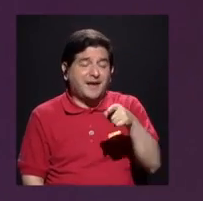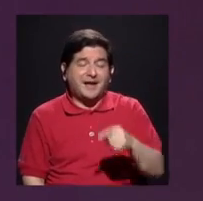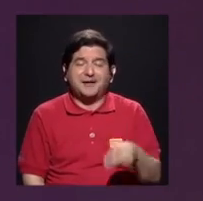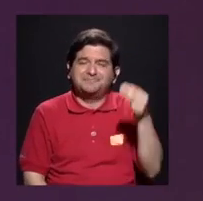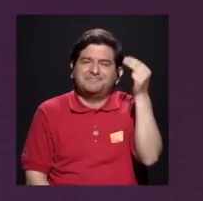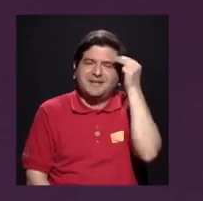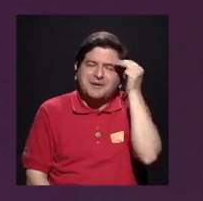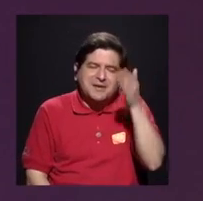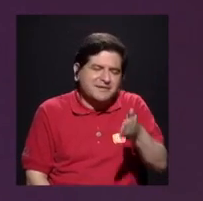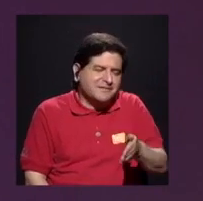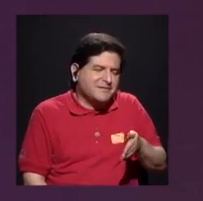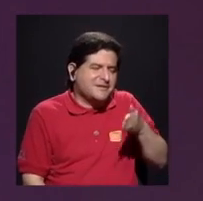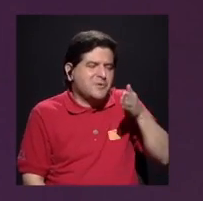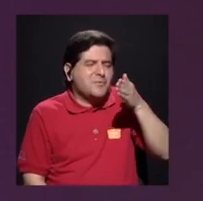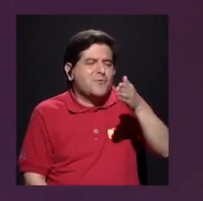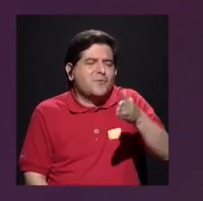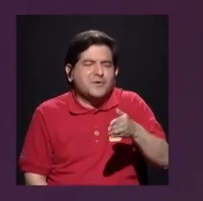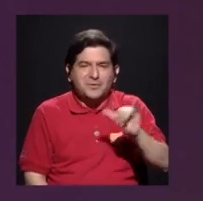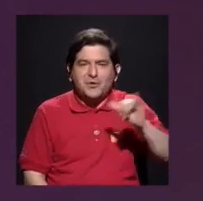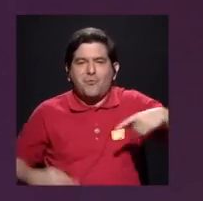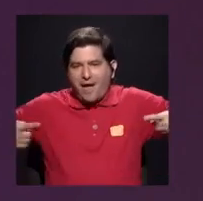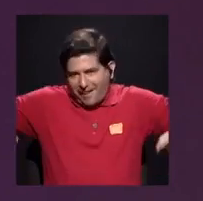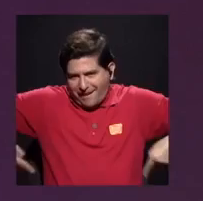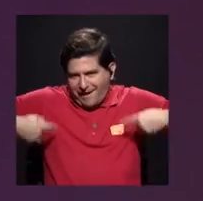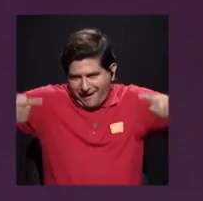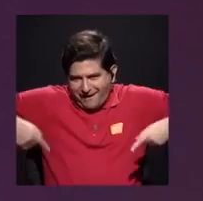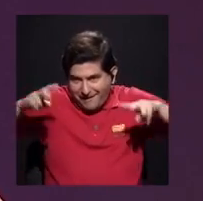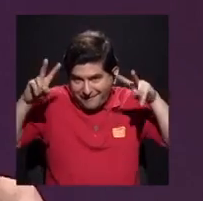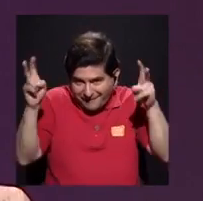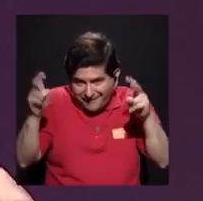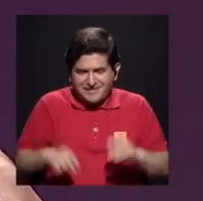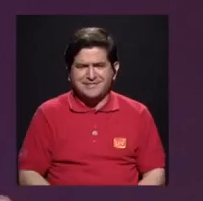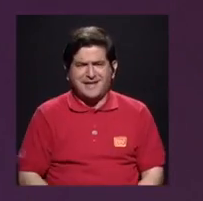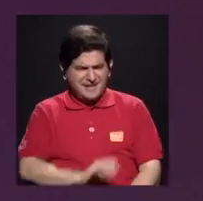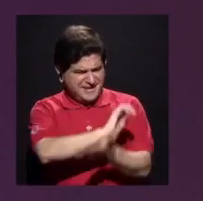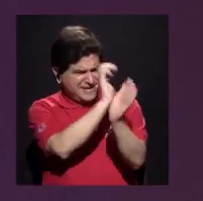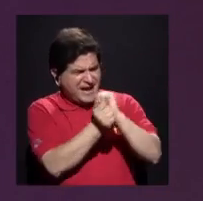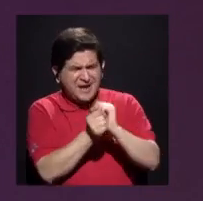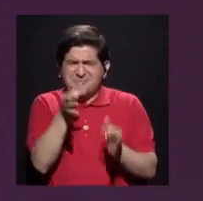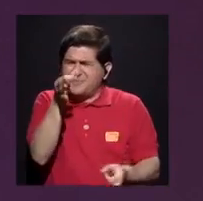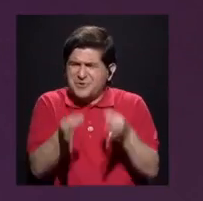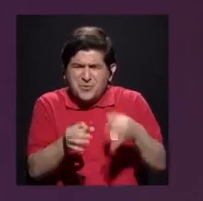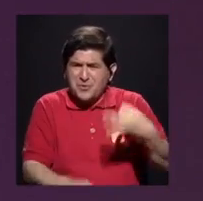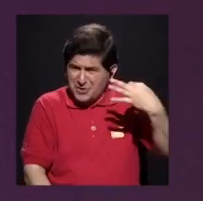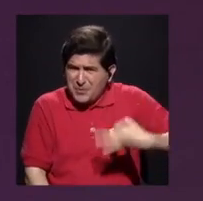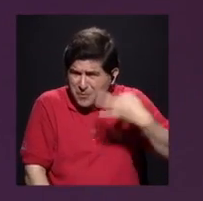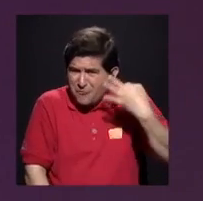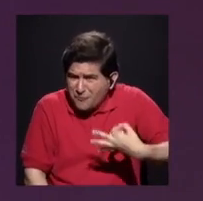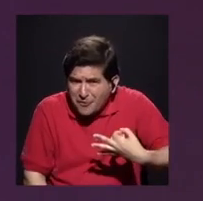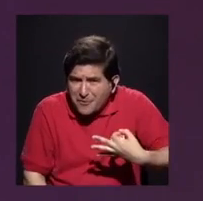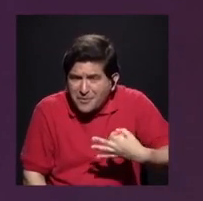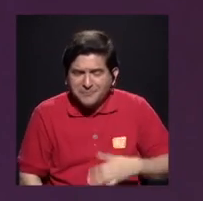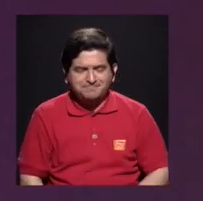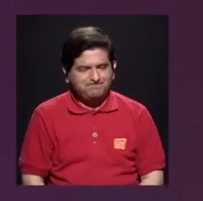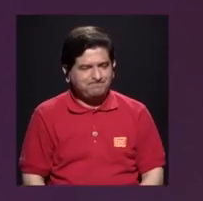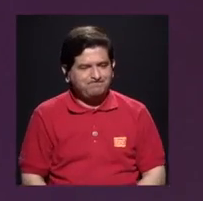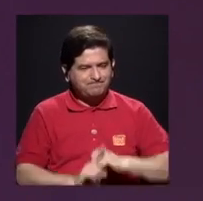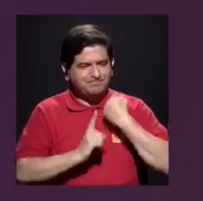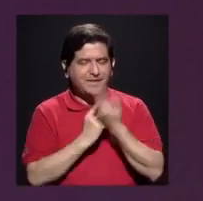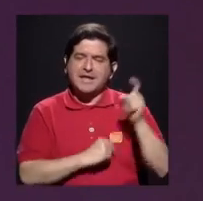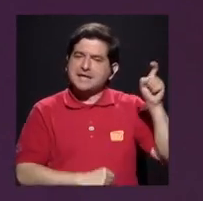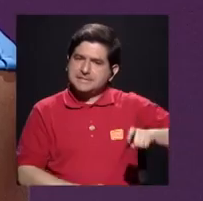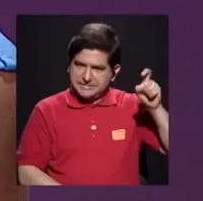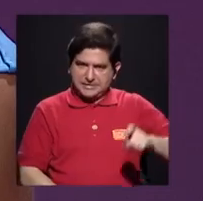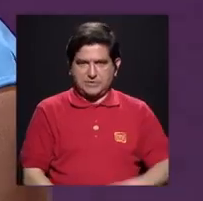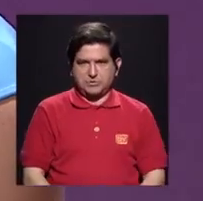es decir va muy lentamente un cambio jurídico un cambio formal es es repito una condición necesaria